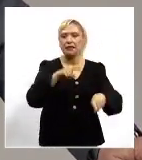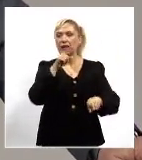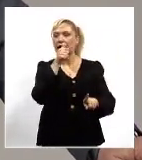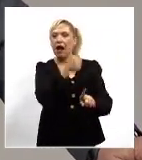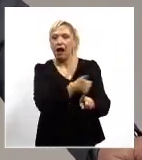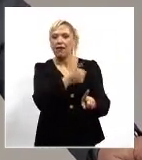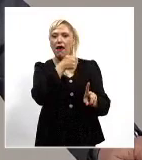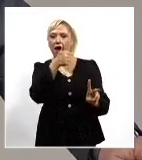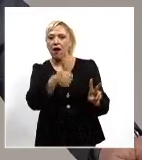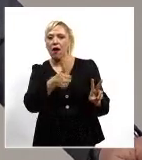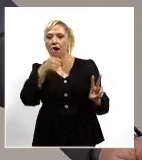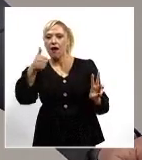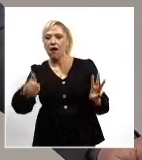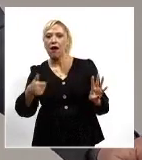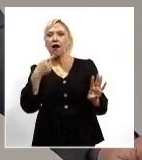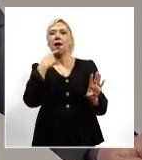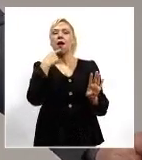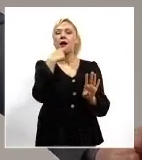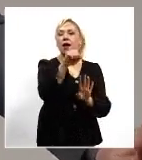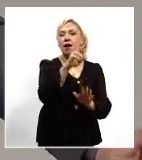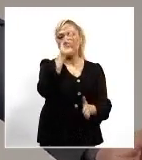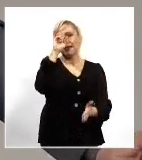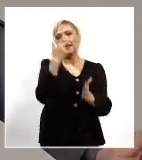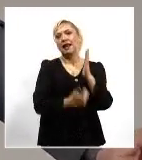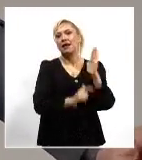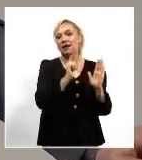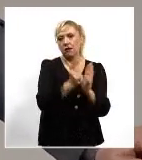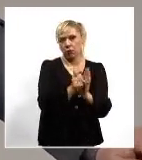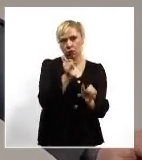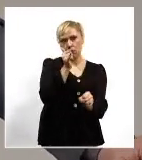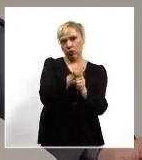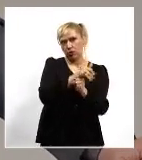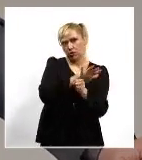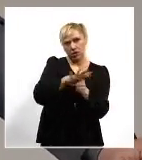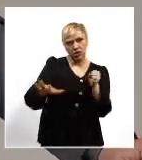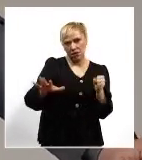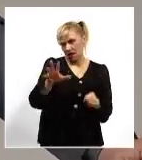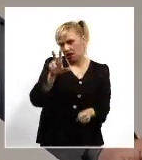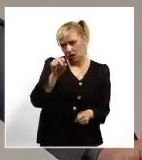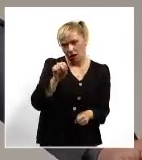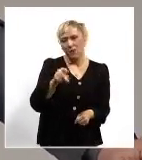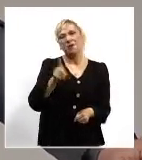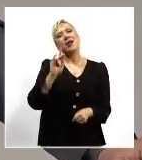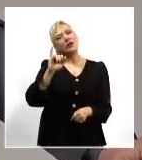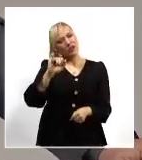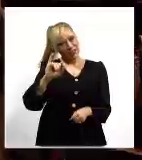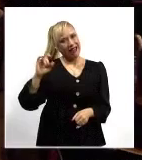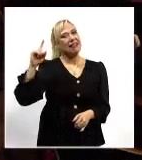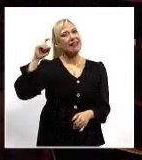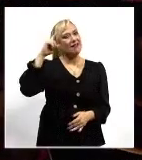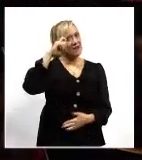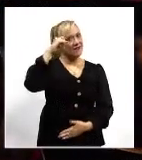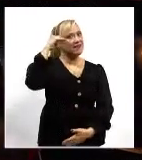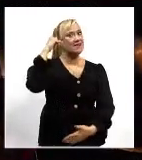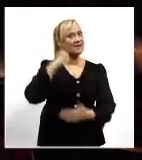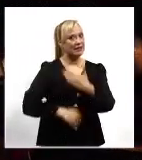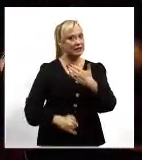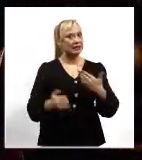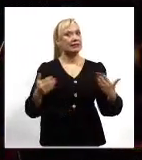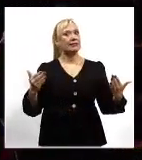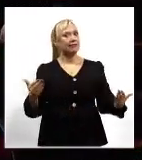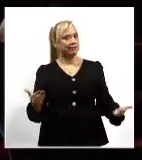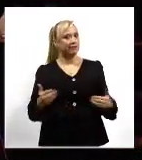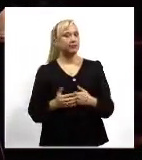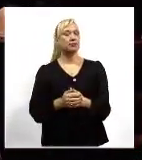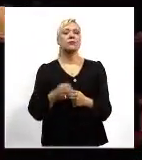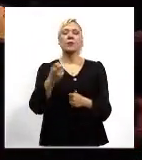naturaleza del acto reclamado. No digo que sea imposible, pero sí llega a ser complejo. Durante la presentación